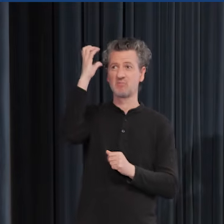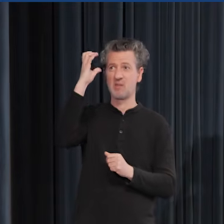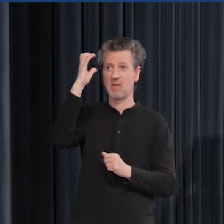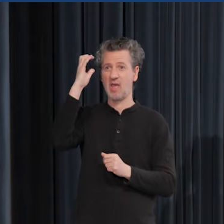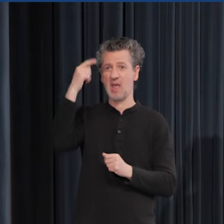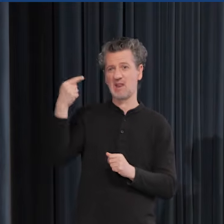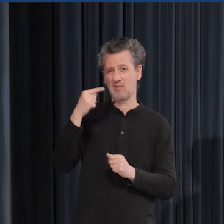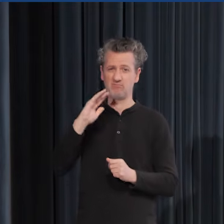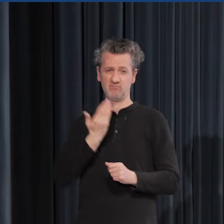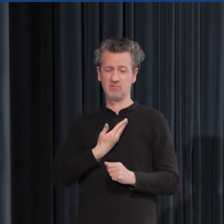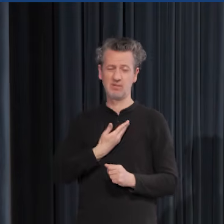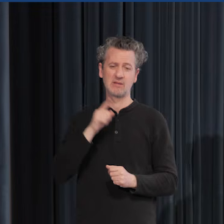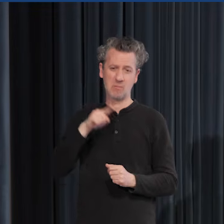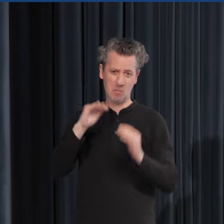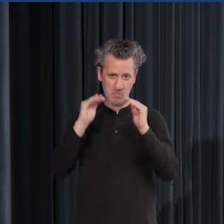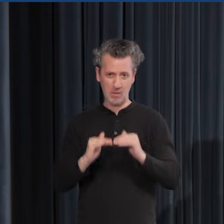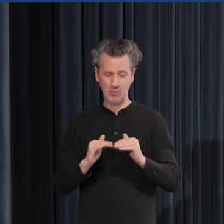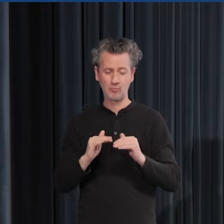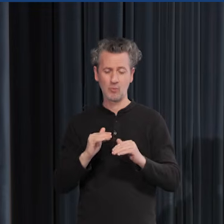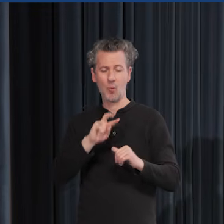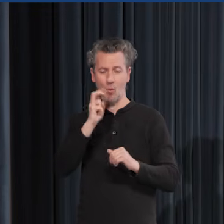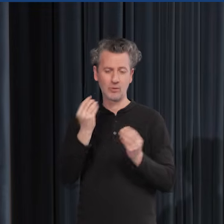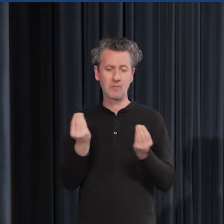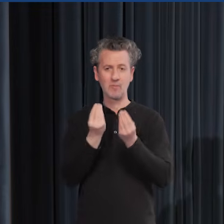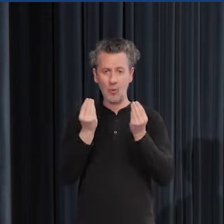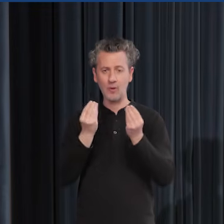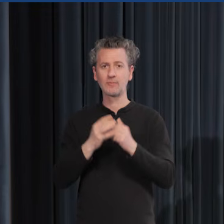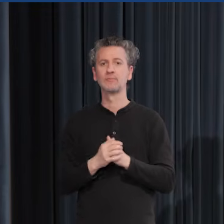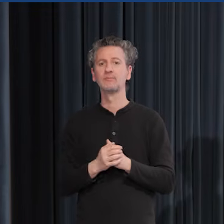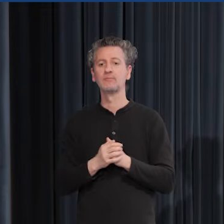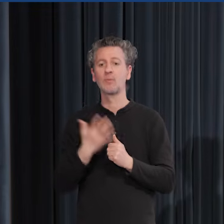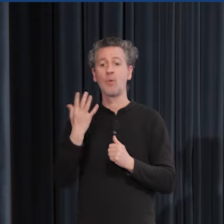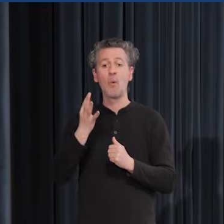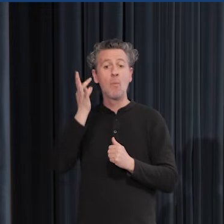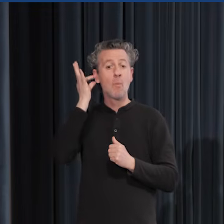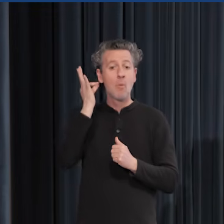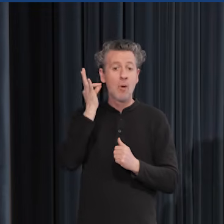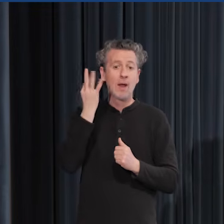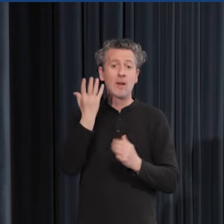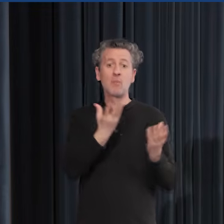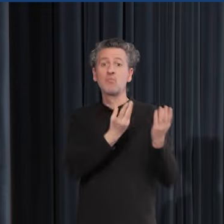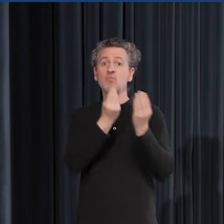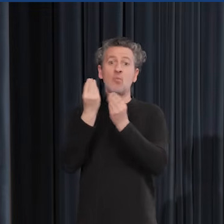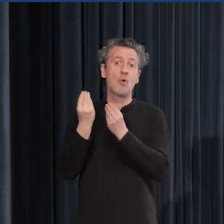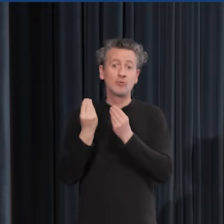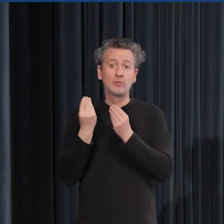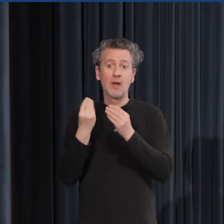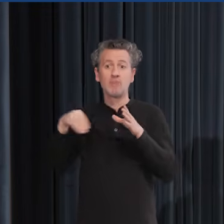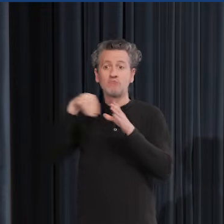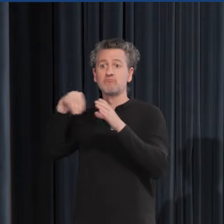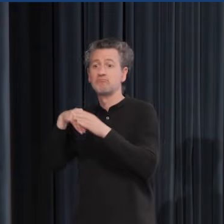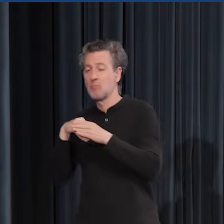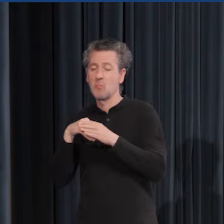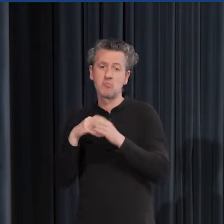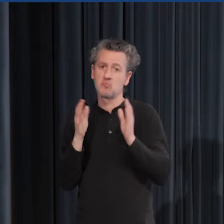bueno, otras mejoras, pero aún así no hay tantas mujeres que se estén incorporando,